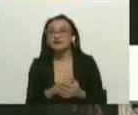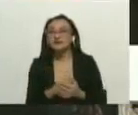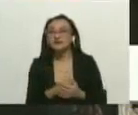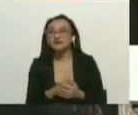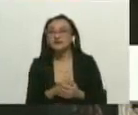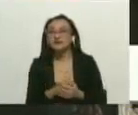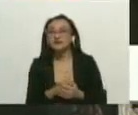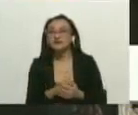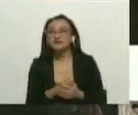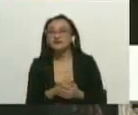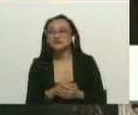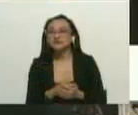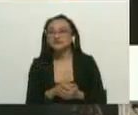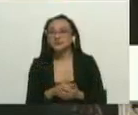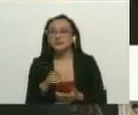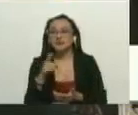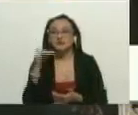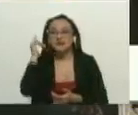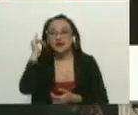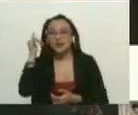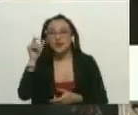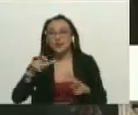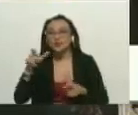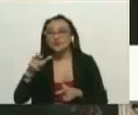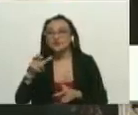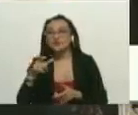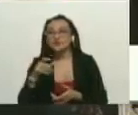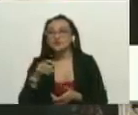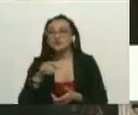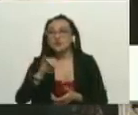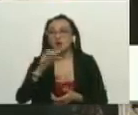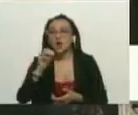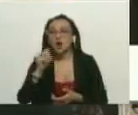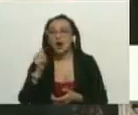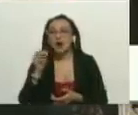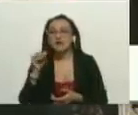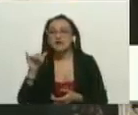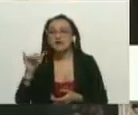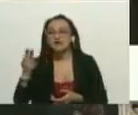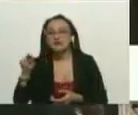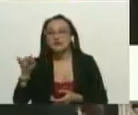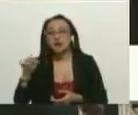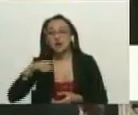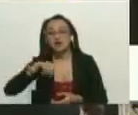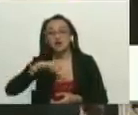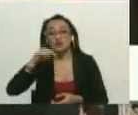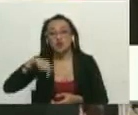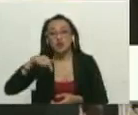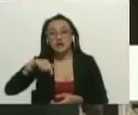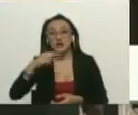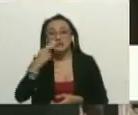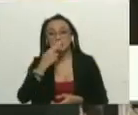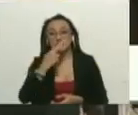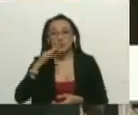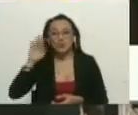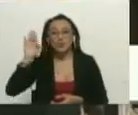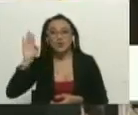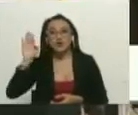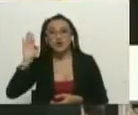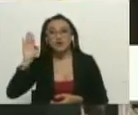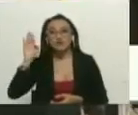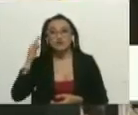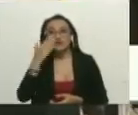de yaracuyanos, como José Joaquín Veroes, hoy nosotros acá lo juramos ante